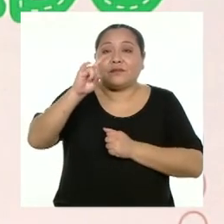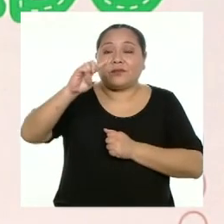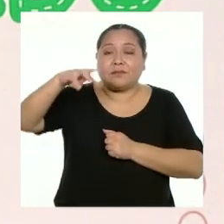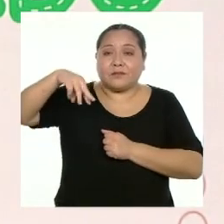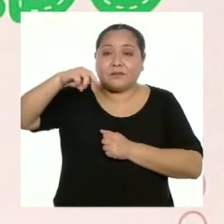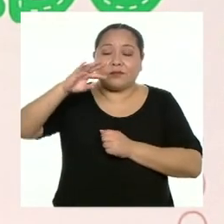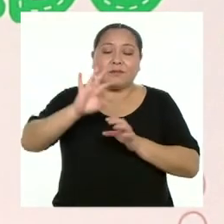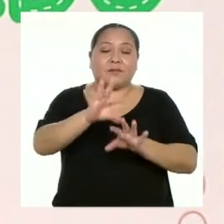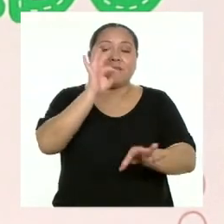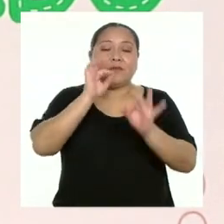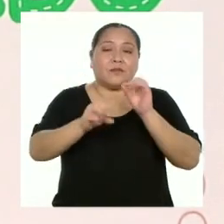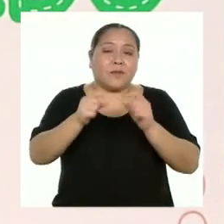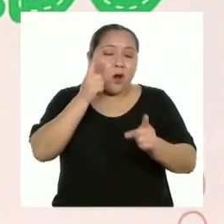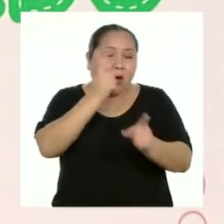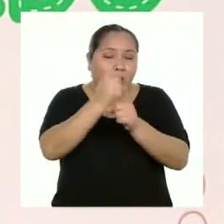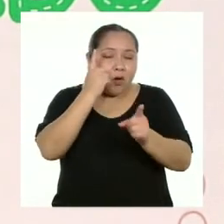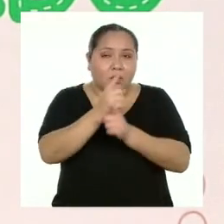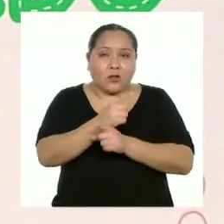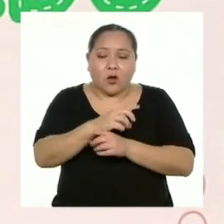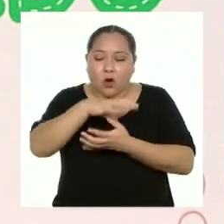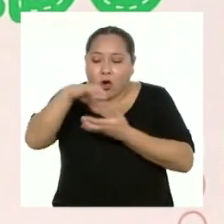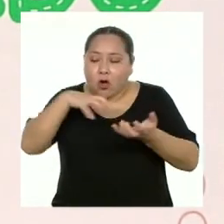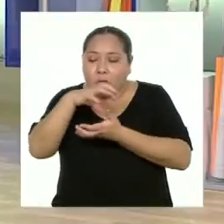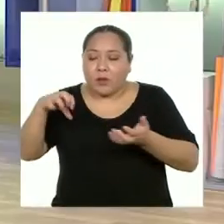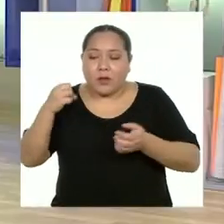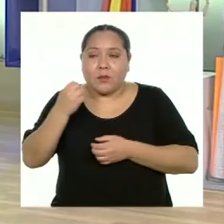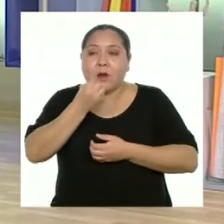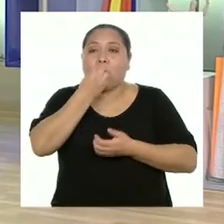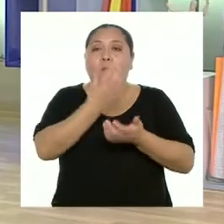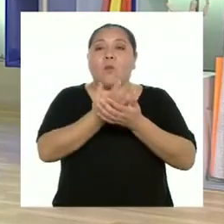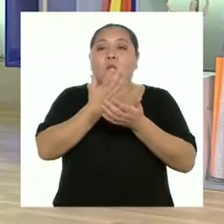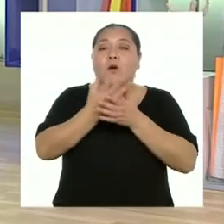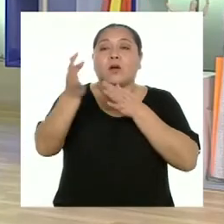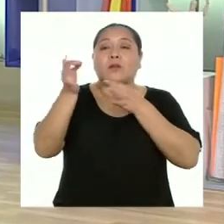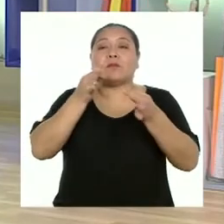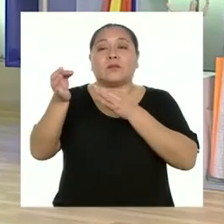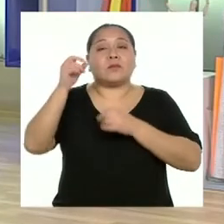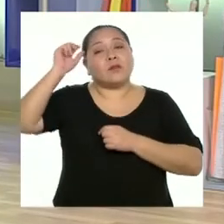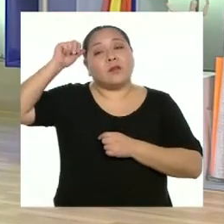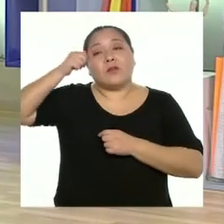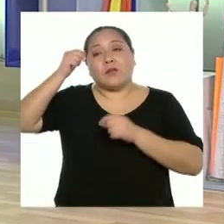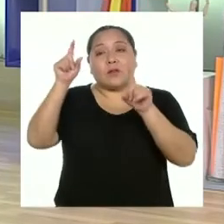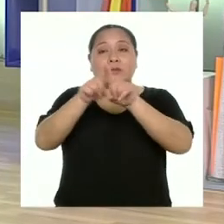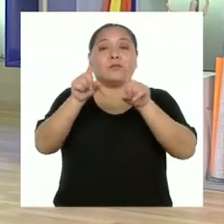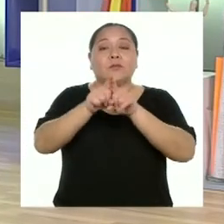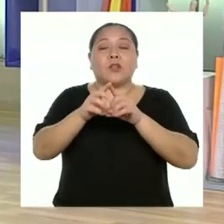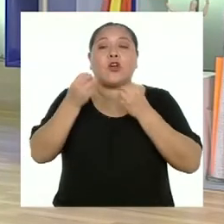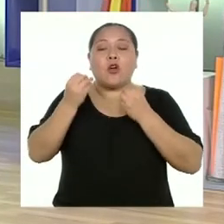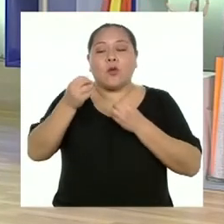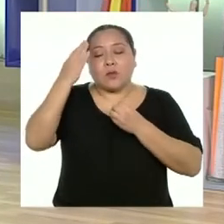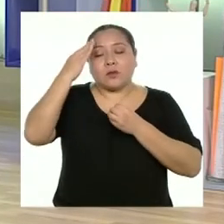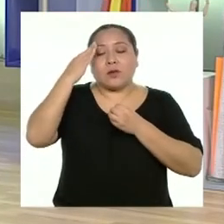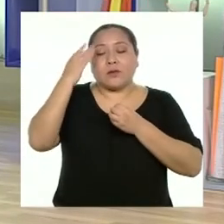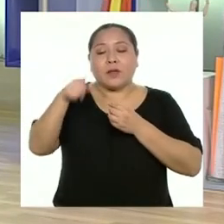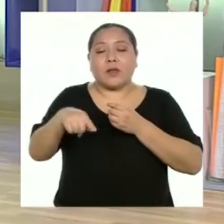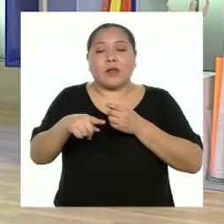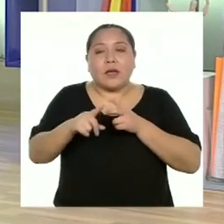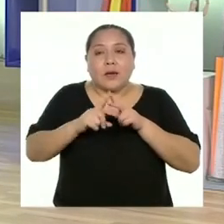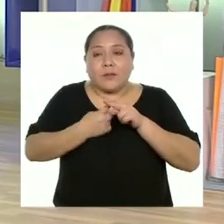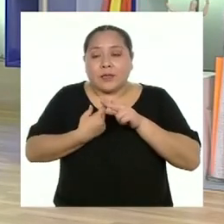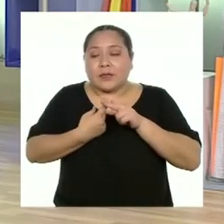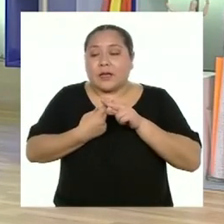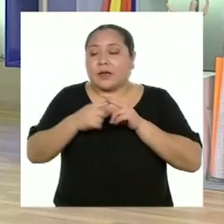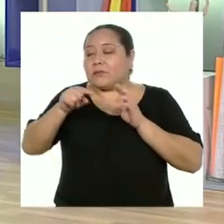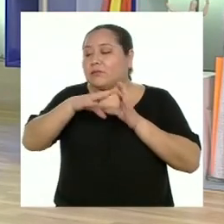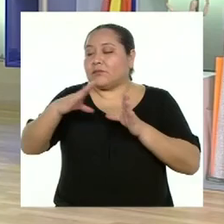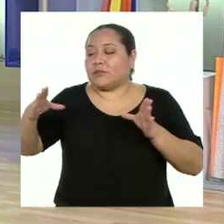o combinar varias para hacer una buena descripción. Hemos recordado además cómo calcularlas desde una tabla y desde